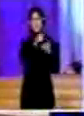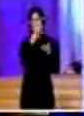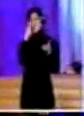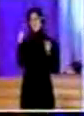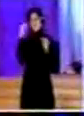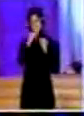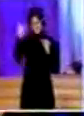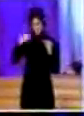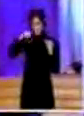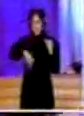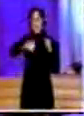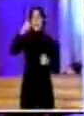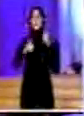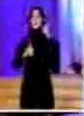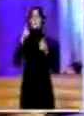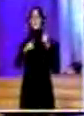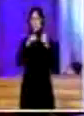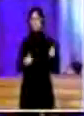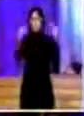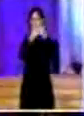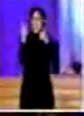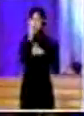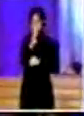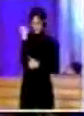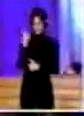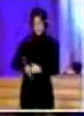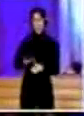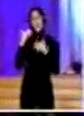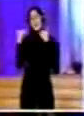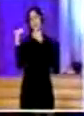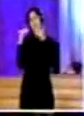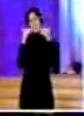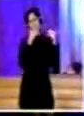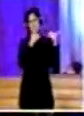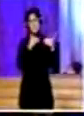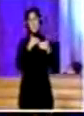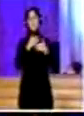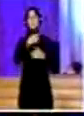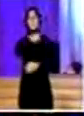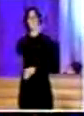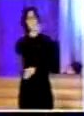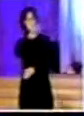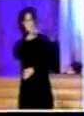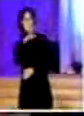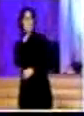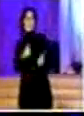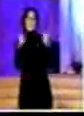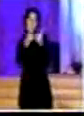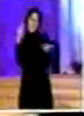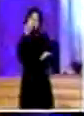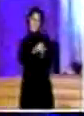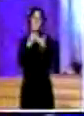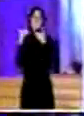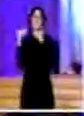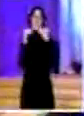segundo año en el concurso, nuestra segunda final. Muchas gracias. Y contento de poder repetir final.